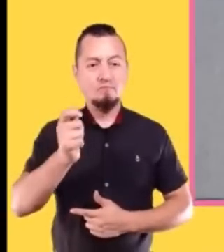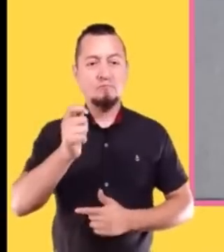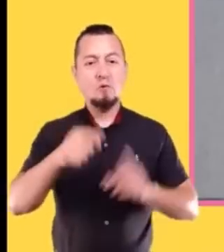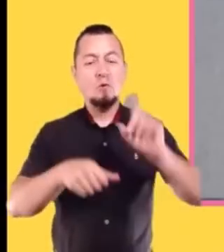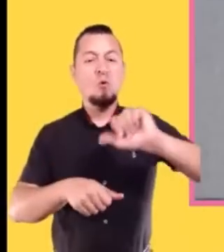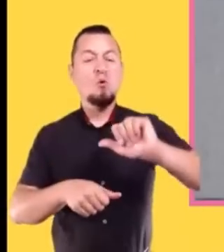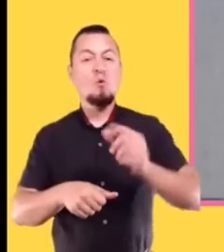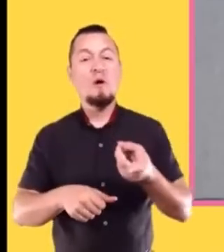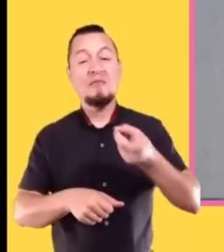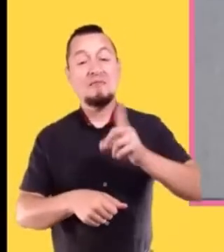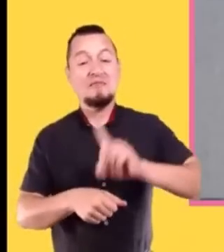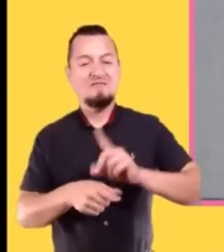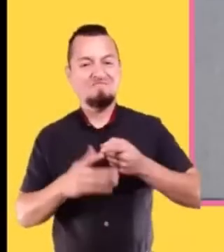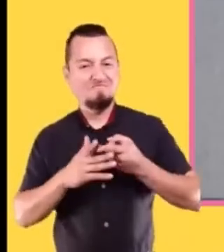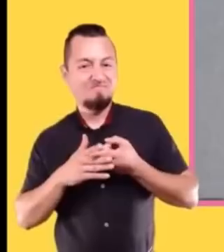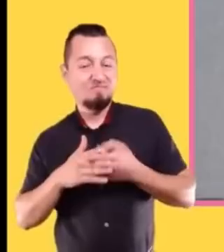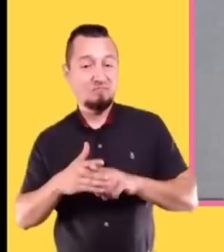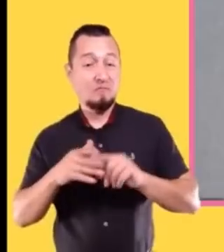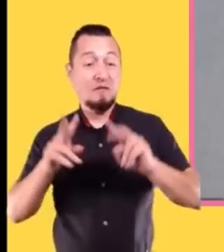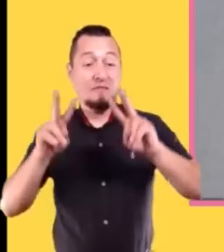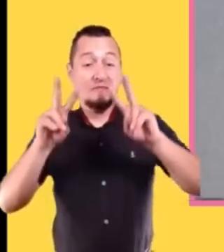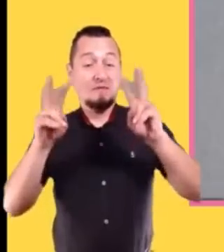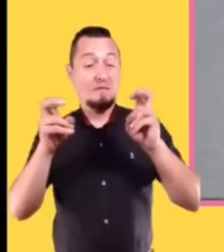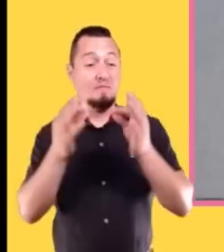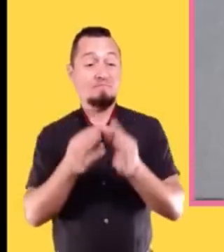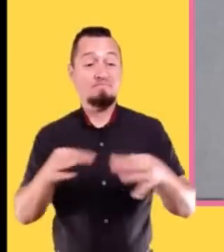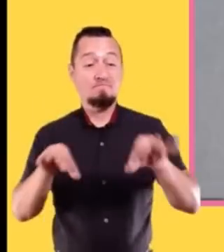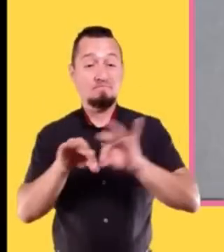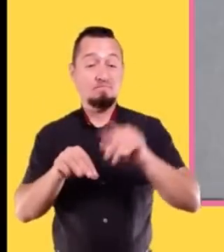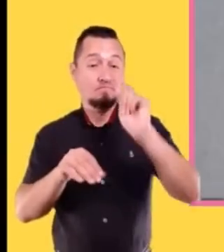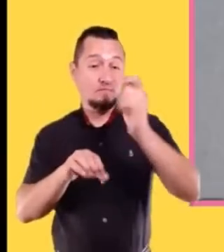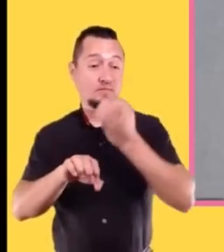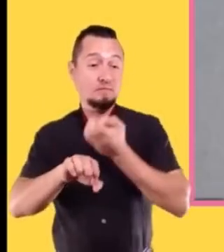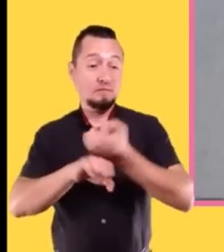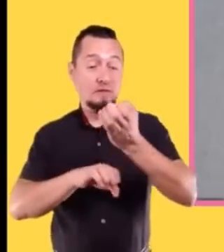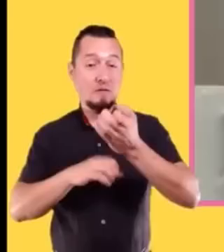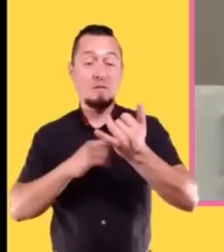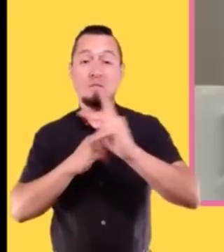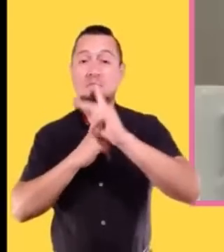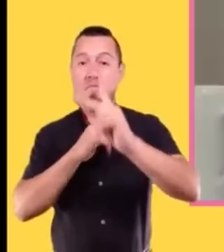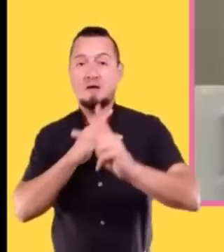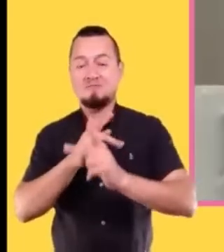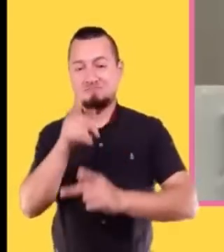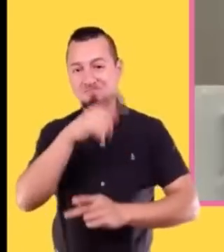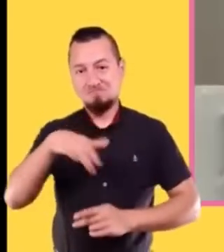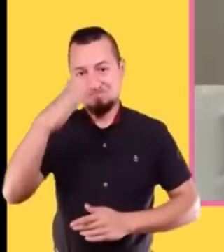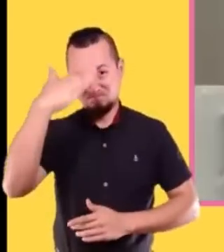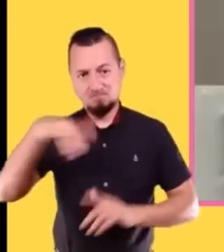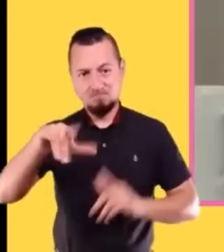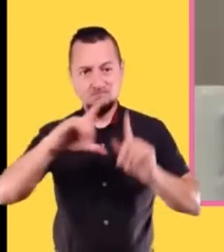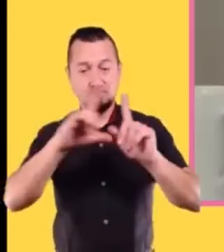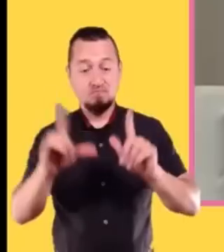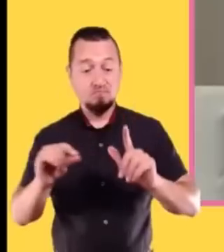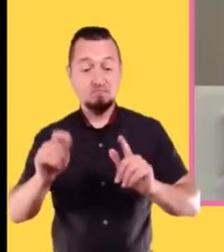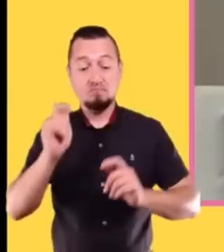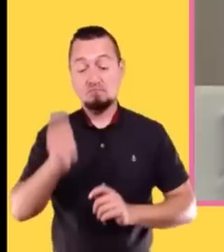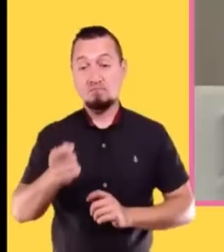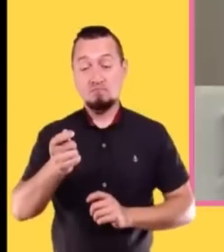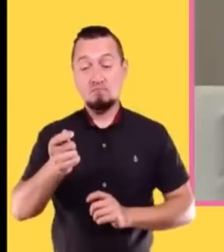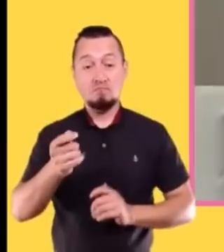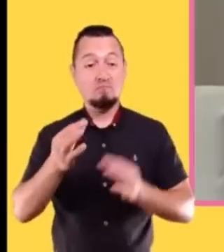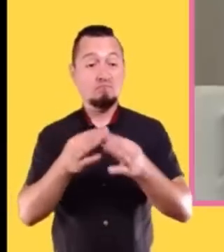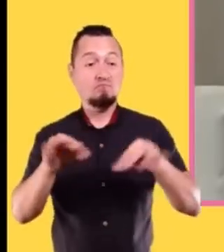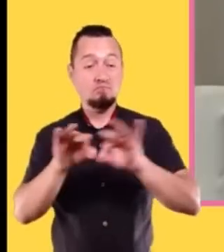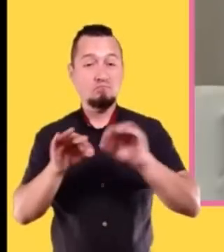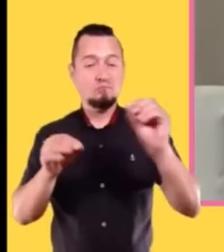tema muy importante para nuestro Estado y para nuestro país, que ha sido materia de debate en